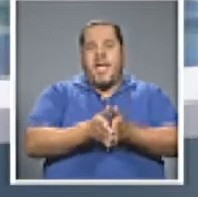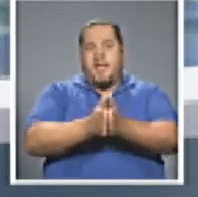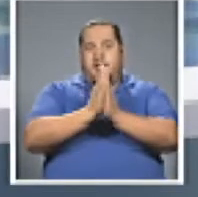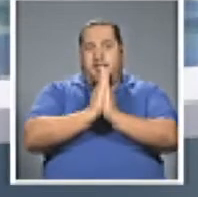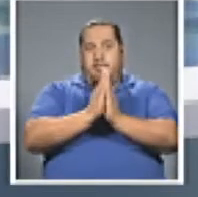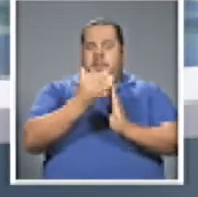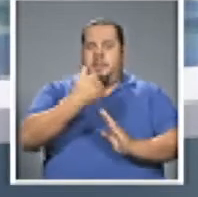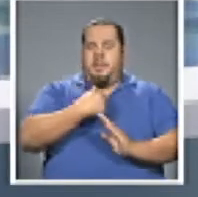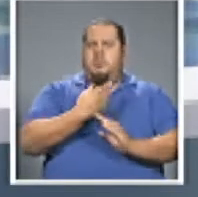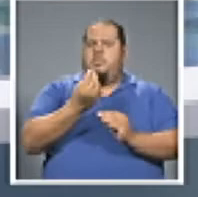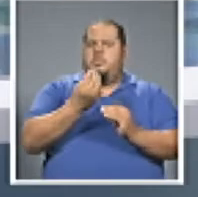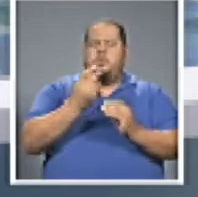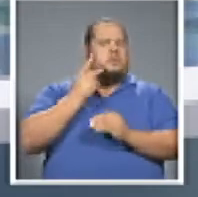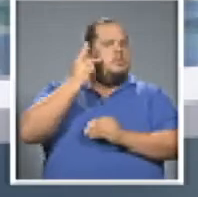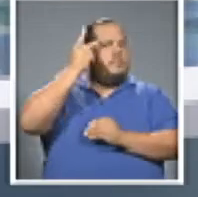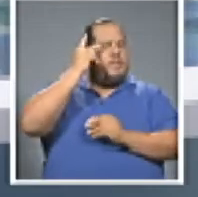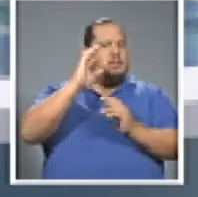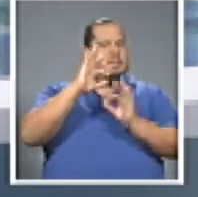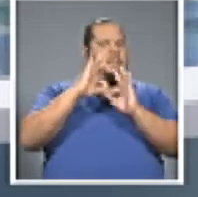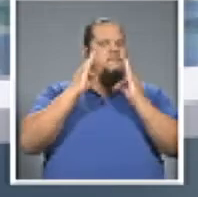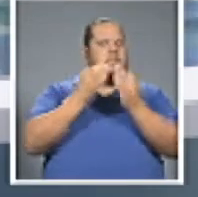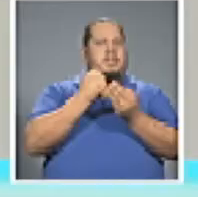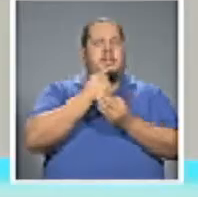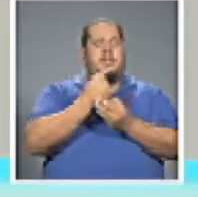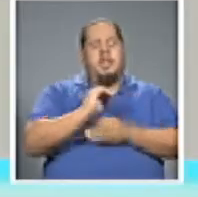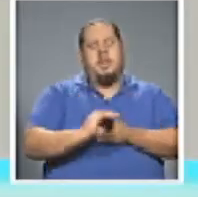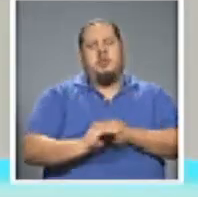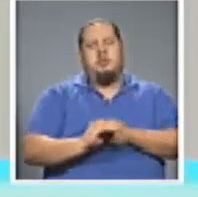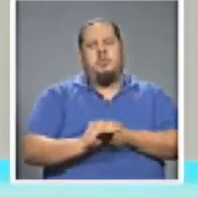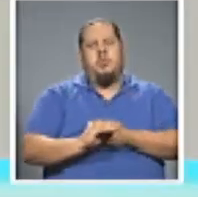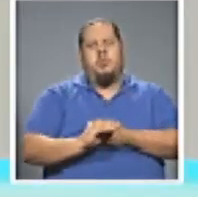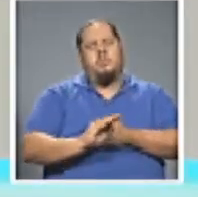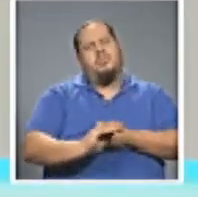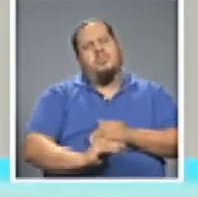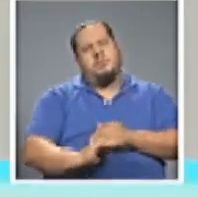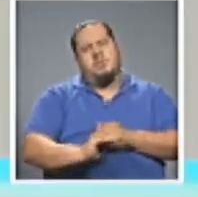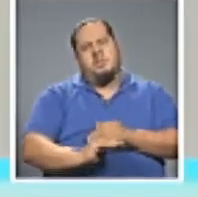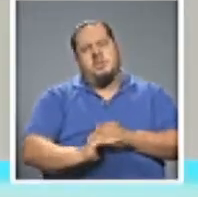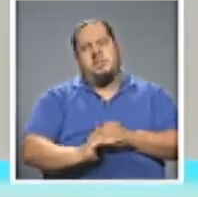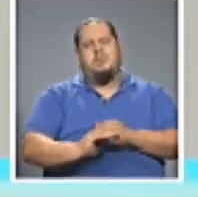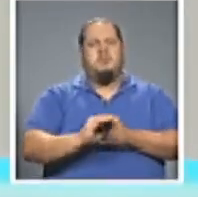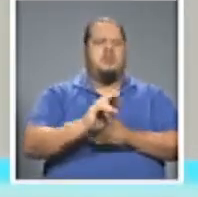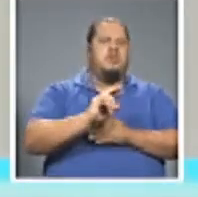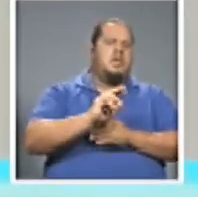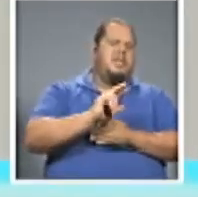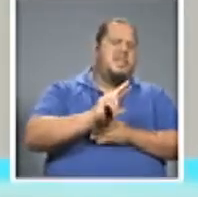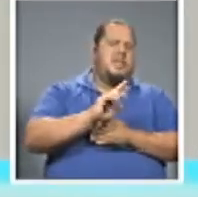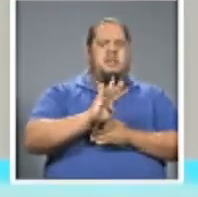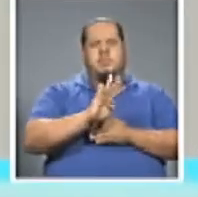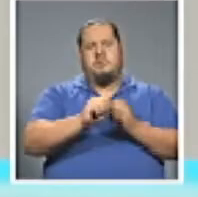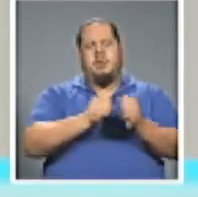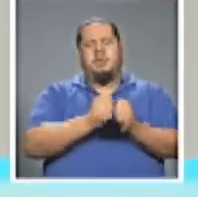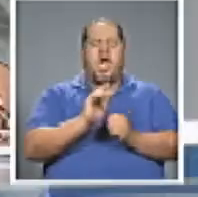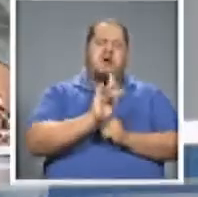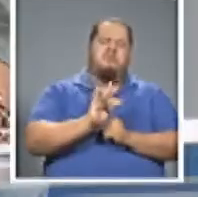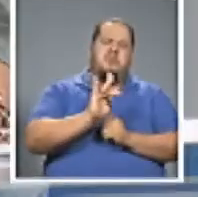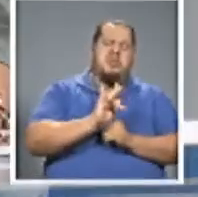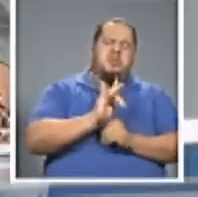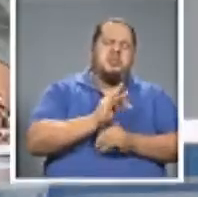ejemplo, muchos padres de familia consideran que sus niños son demasiado chiquiticos para ir a la escuela. Dicen, ay, pobrecito, es que